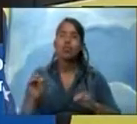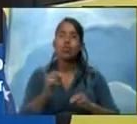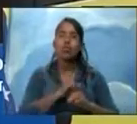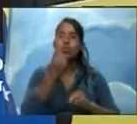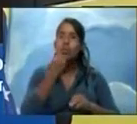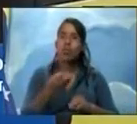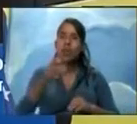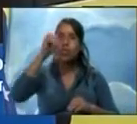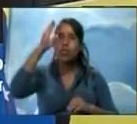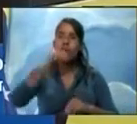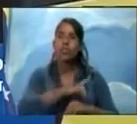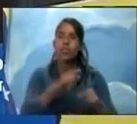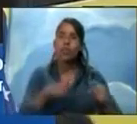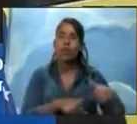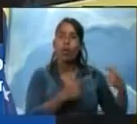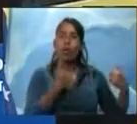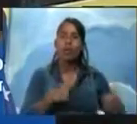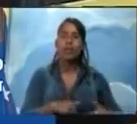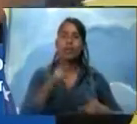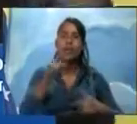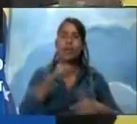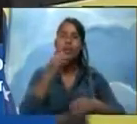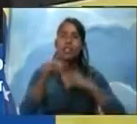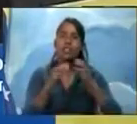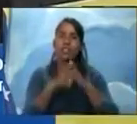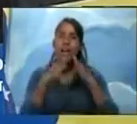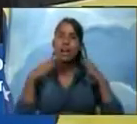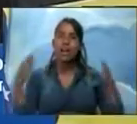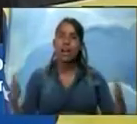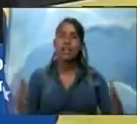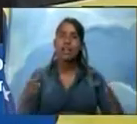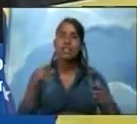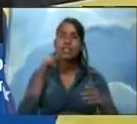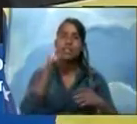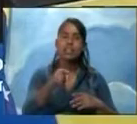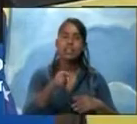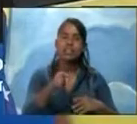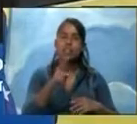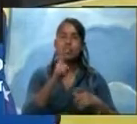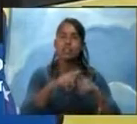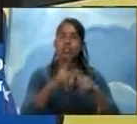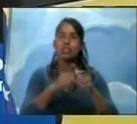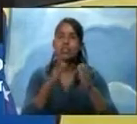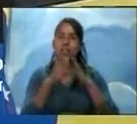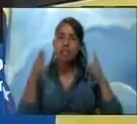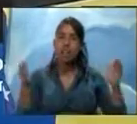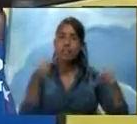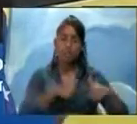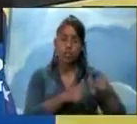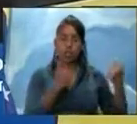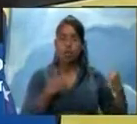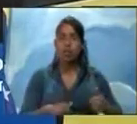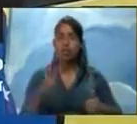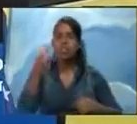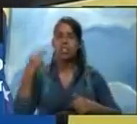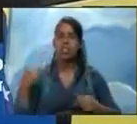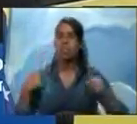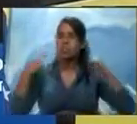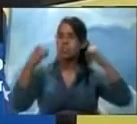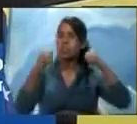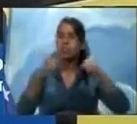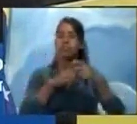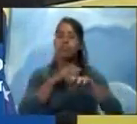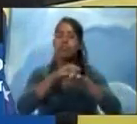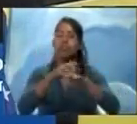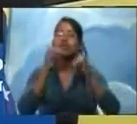Dios de corazón. Ellos se hacían grandes. Y se engrandecía su corazón y la soberbia lo llevaba a que